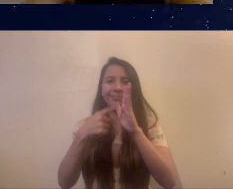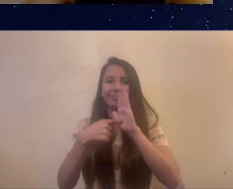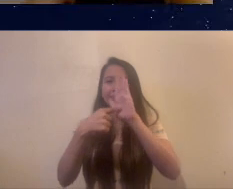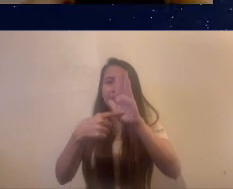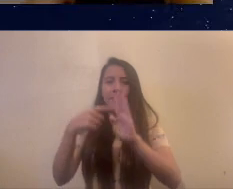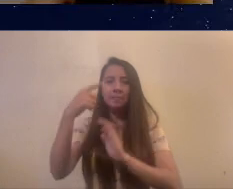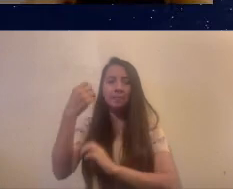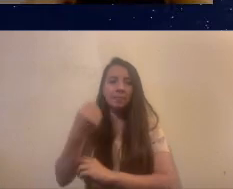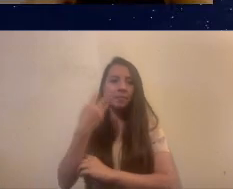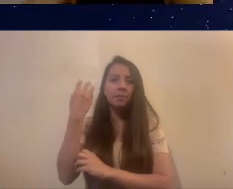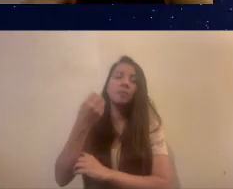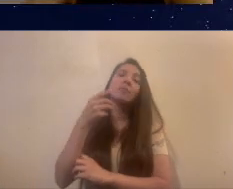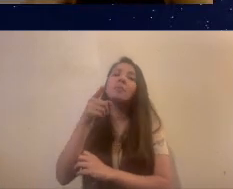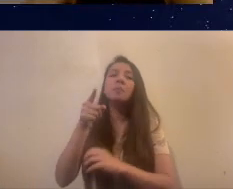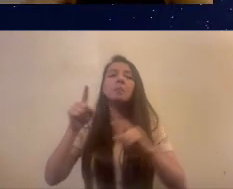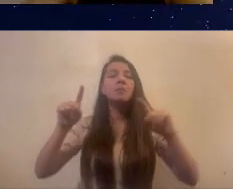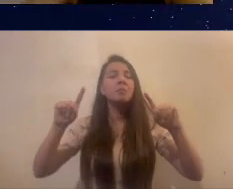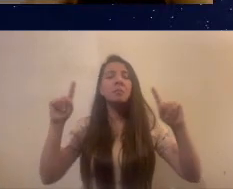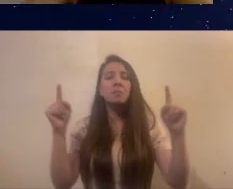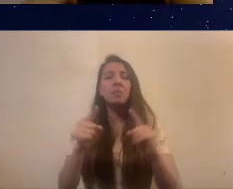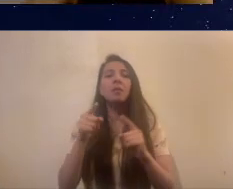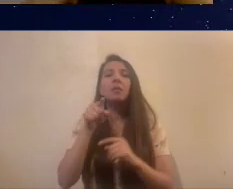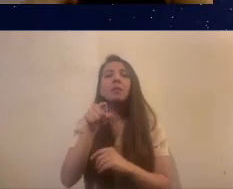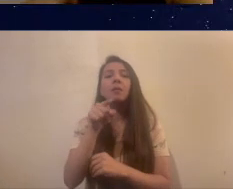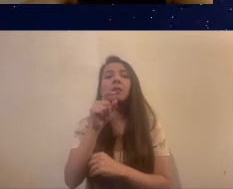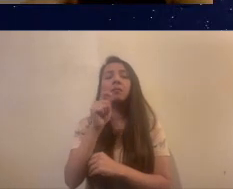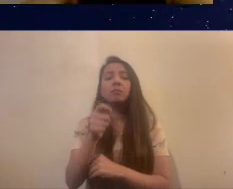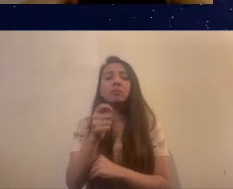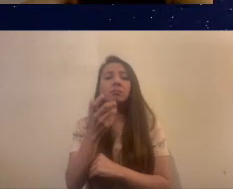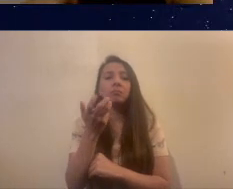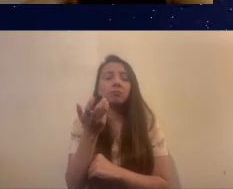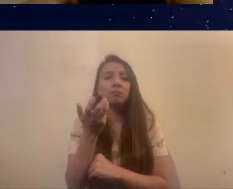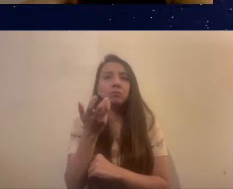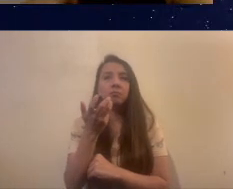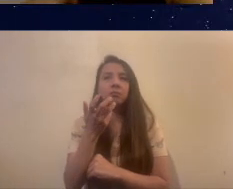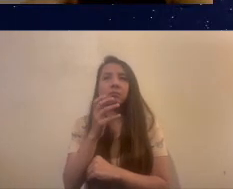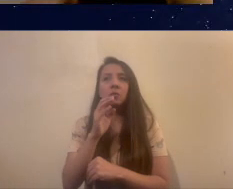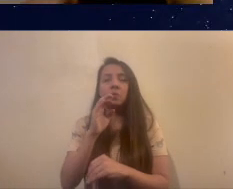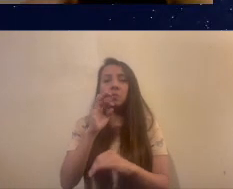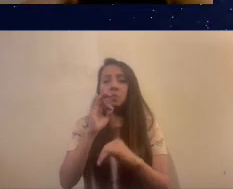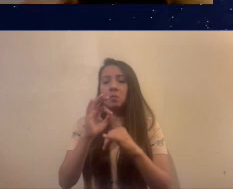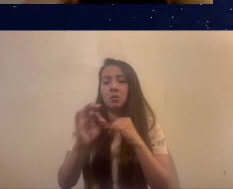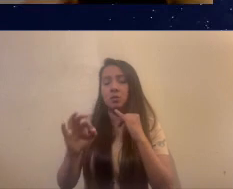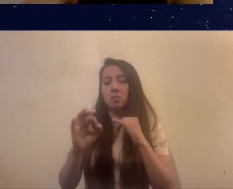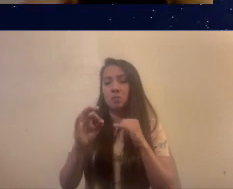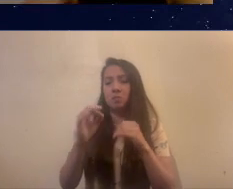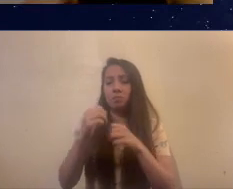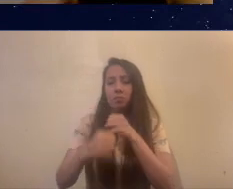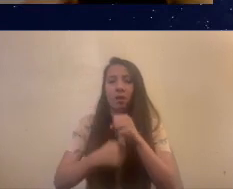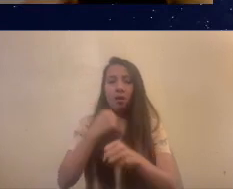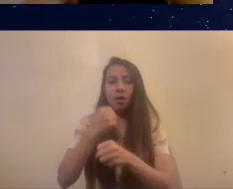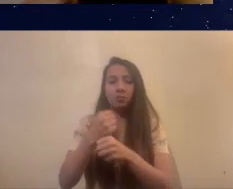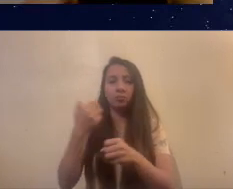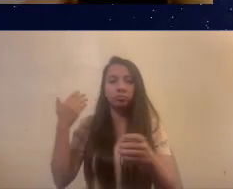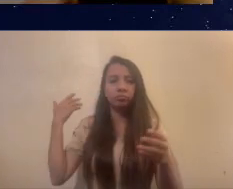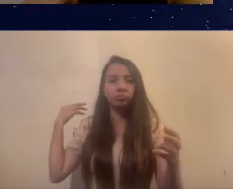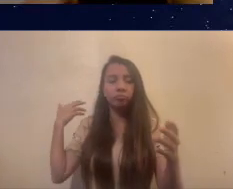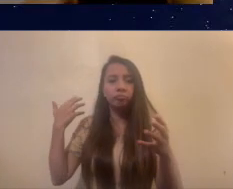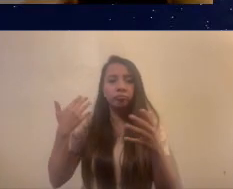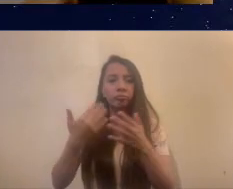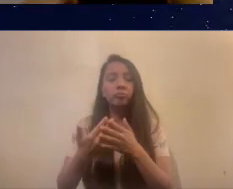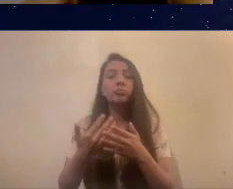la charla, está sintetizado básicamente por las últimas décadas de la exploración